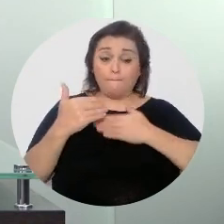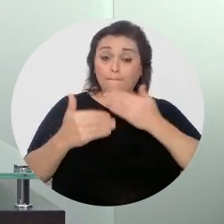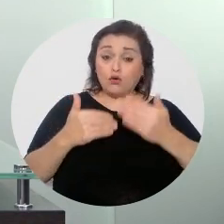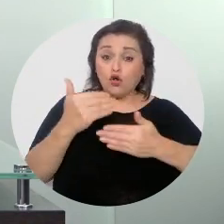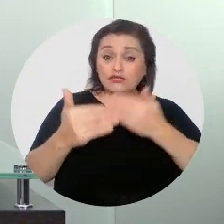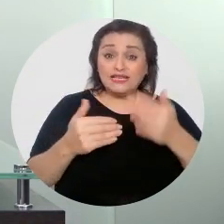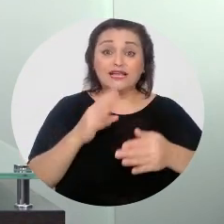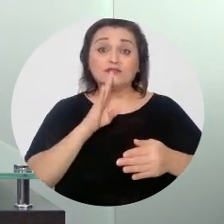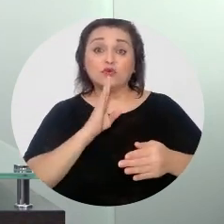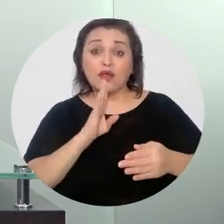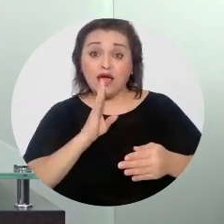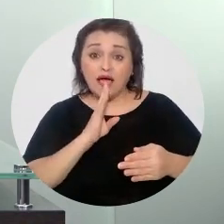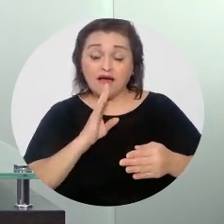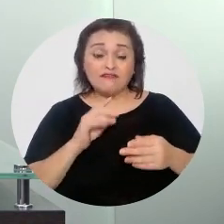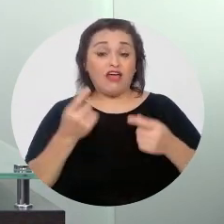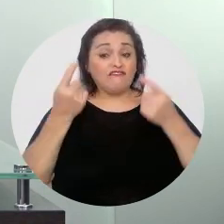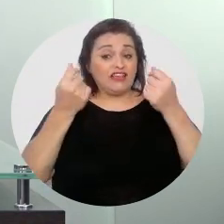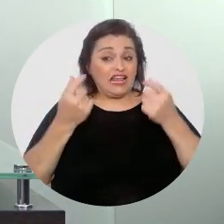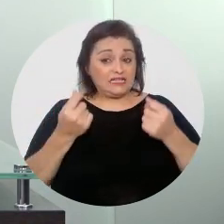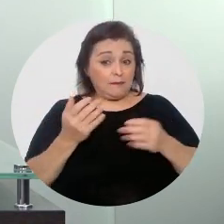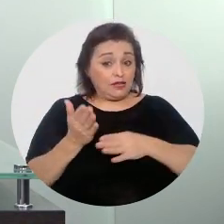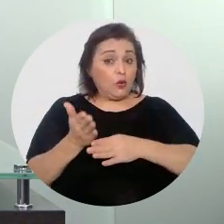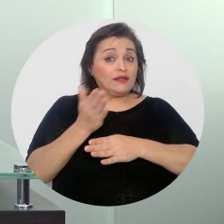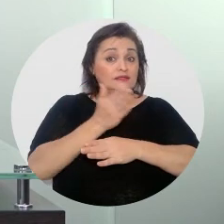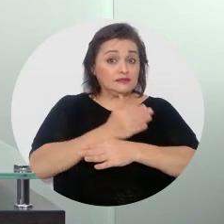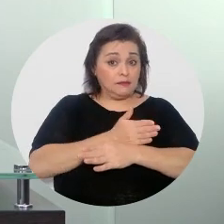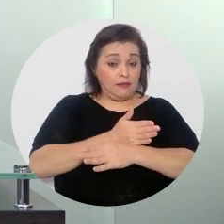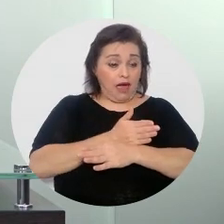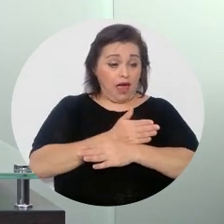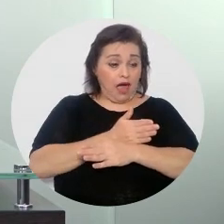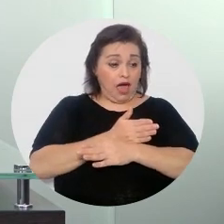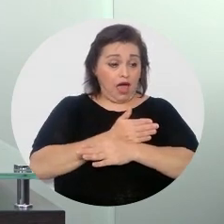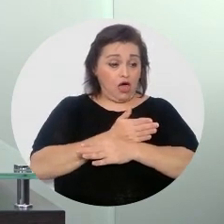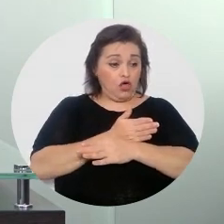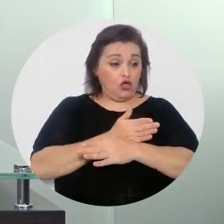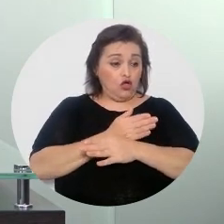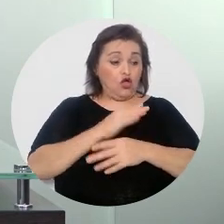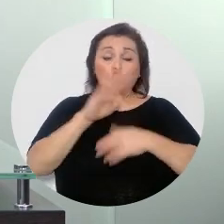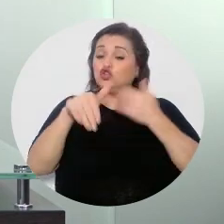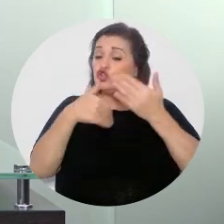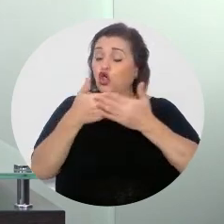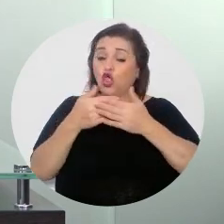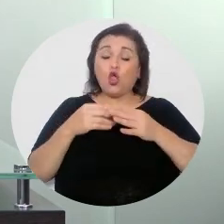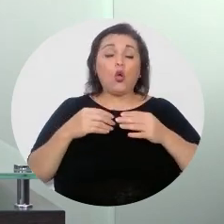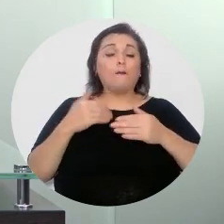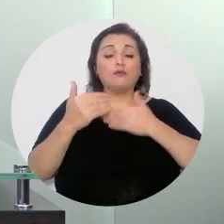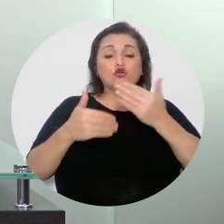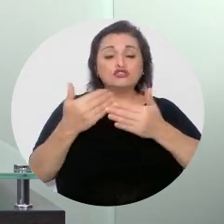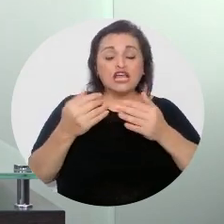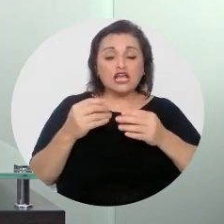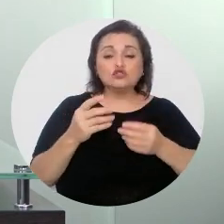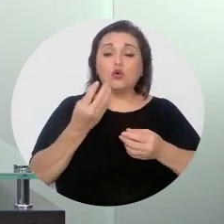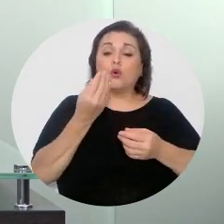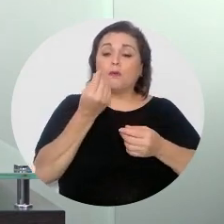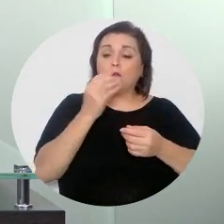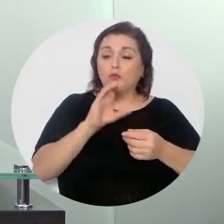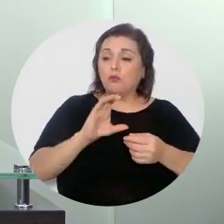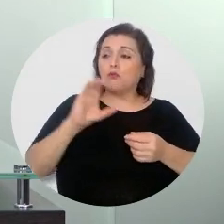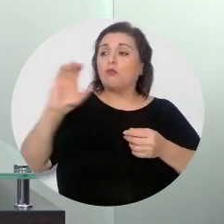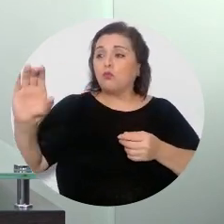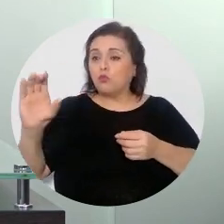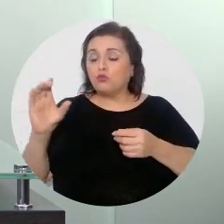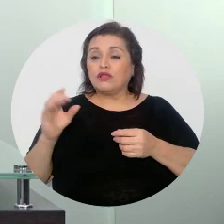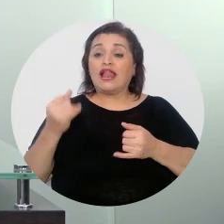Propiamente todo este proceso del que les hablo o este financiamiento anticipado y los procesos de